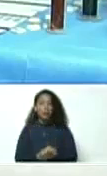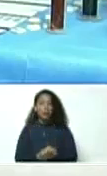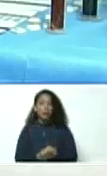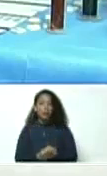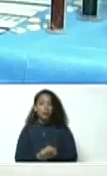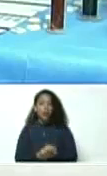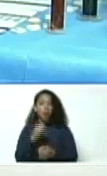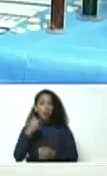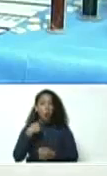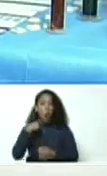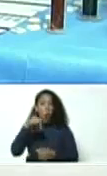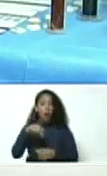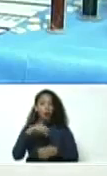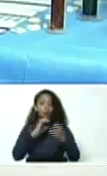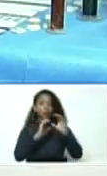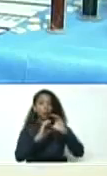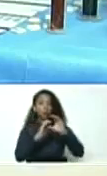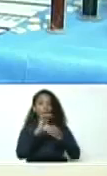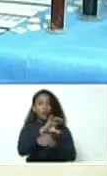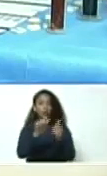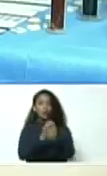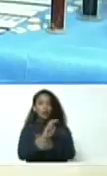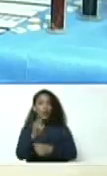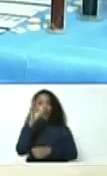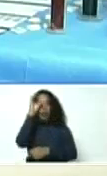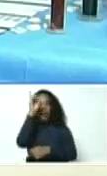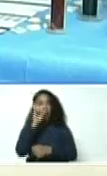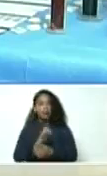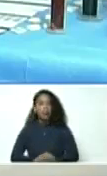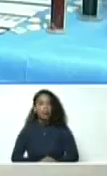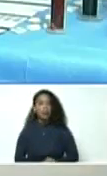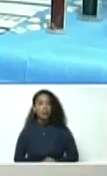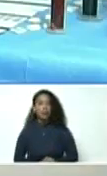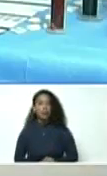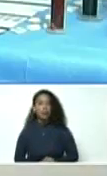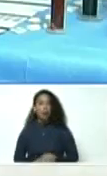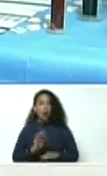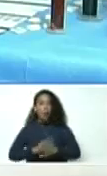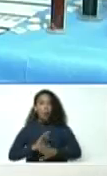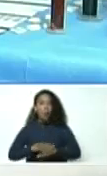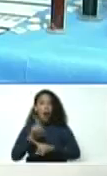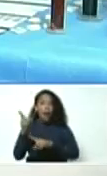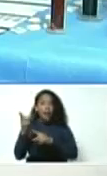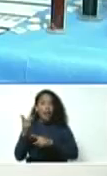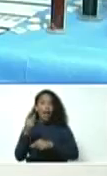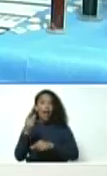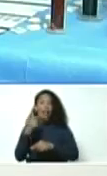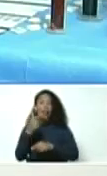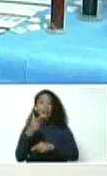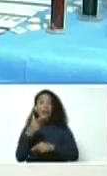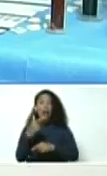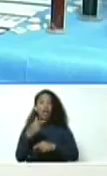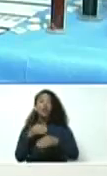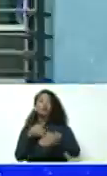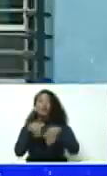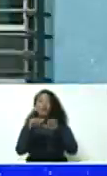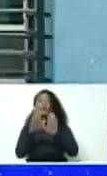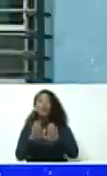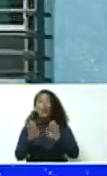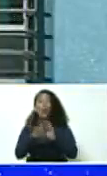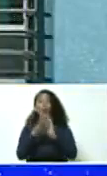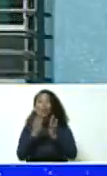Hoy estuve conversando con la vicepresidenta ejecutiva Delcy Rodríguez, porque ella me decía, se anuncia recesión mundial.